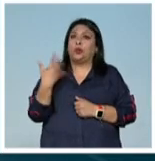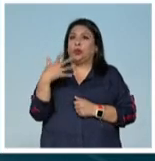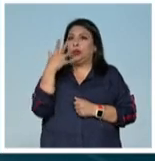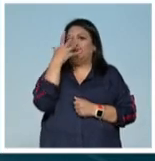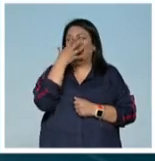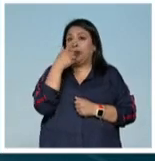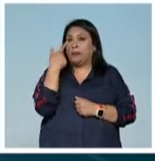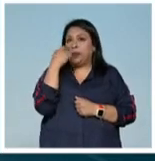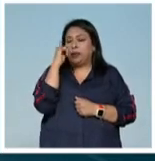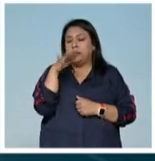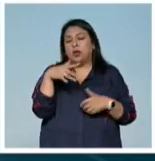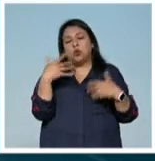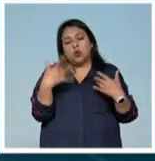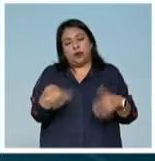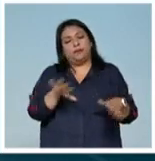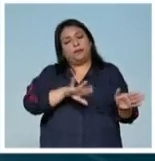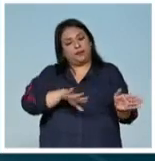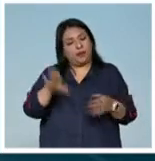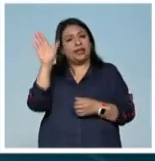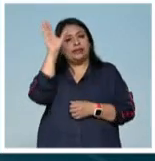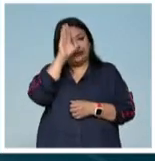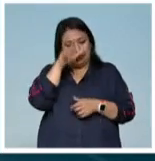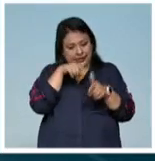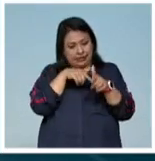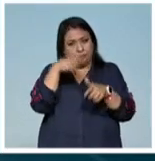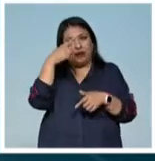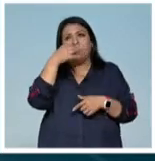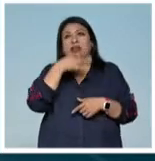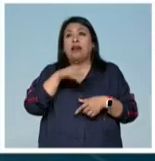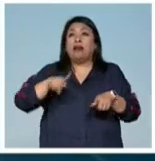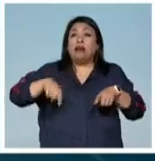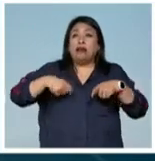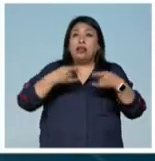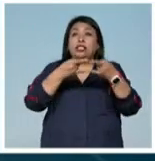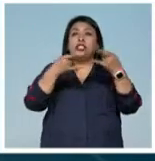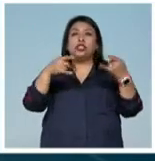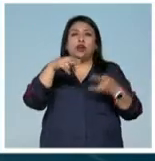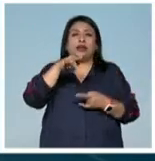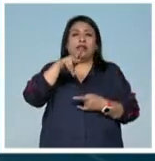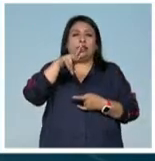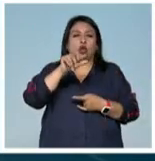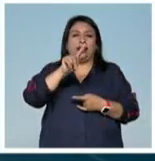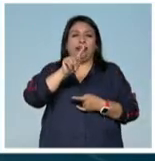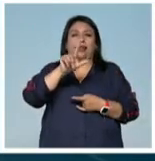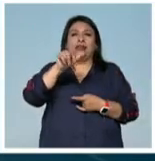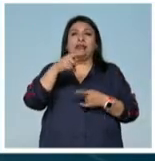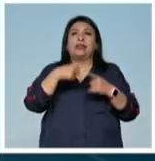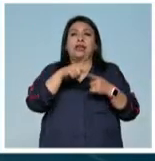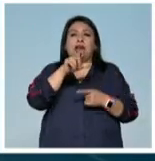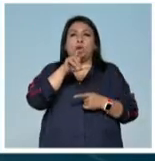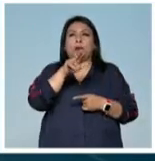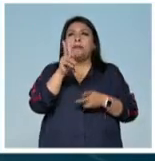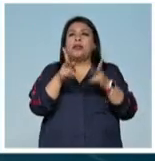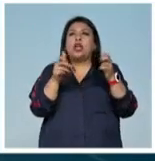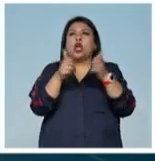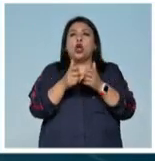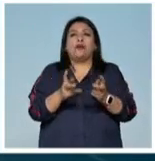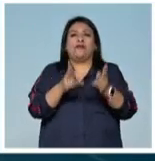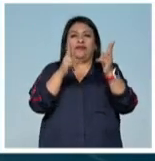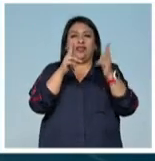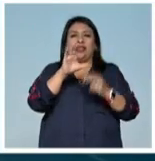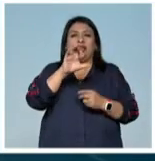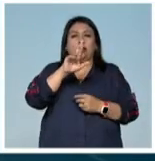Fascinantes imágenes. Y seguimos con ciencia porque para celebrar el legado y la leyenda de Nikola Tesla, Laura Barrera platicó en Enfoques con